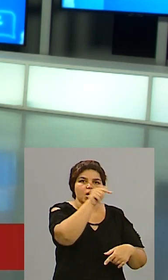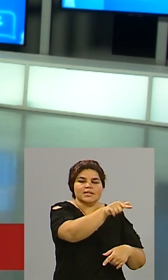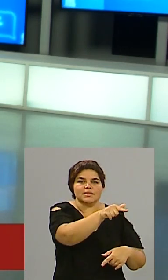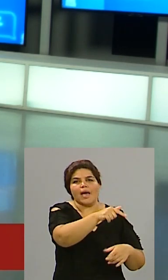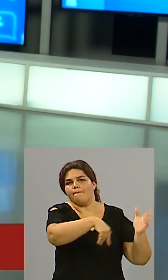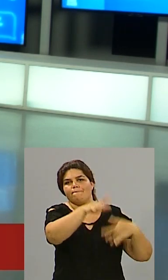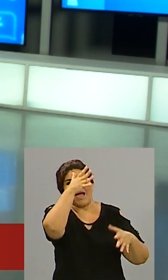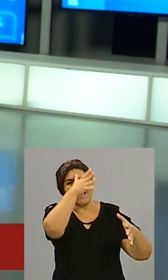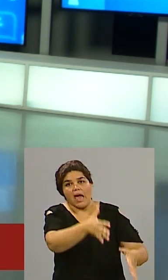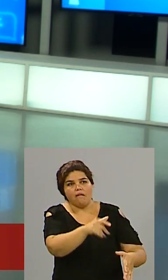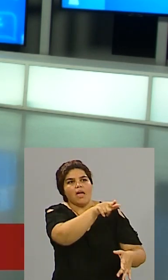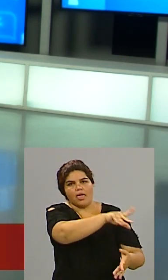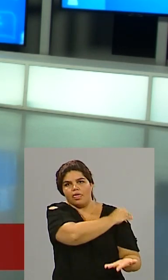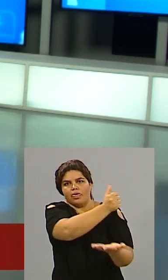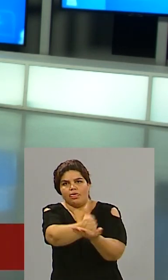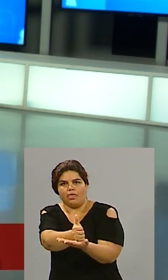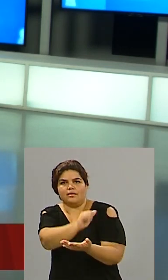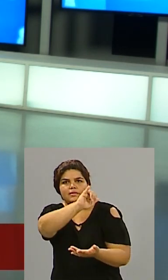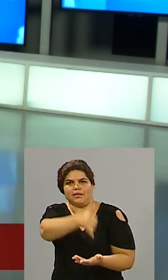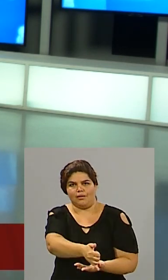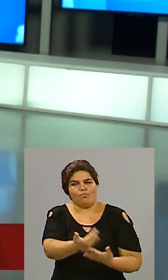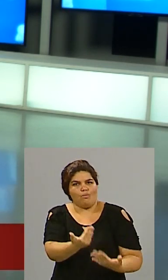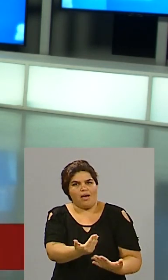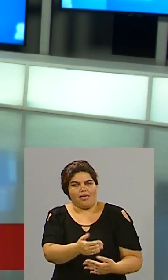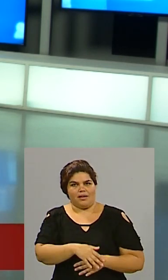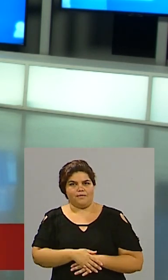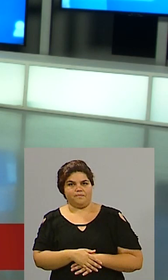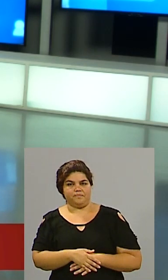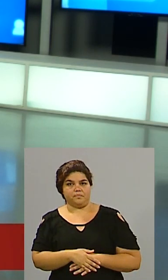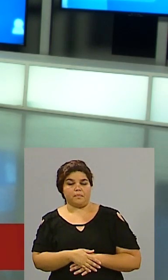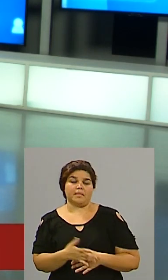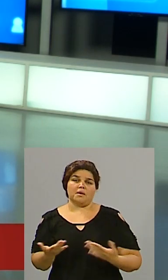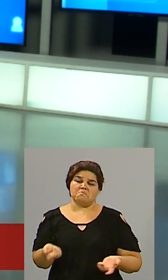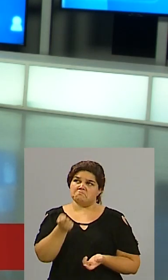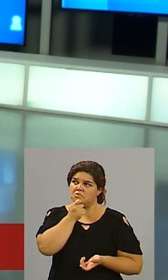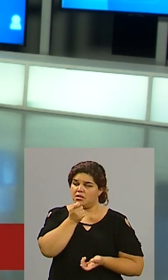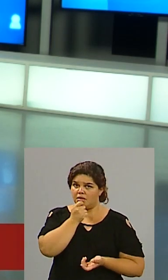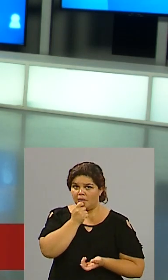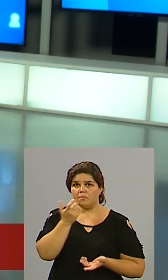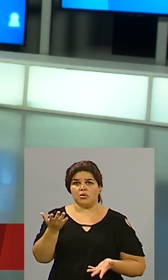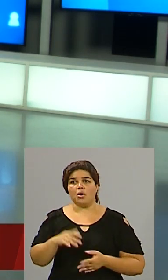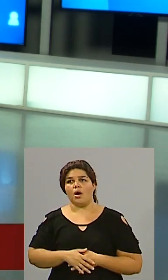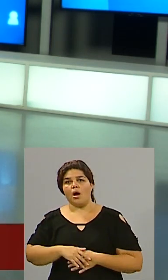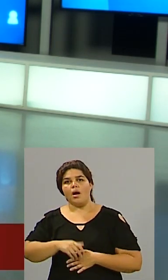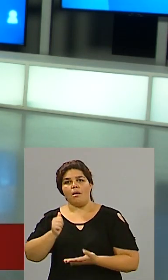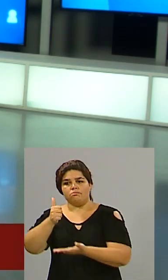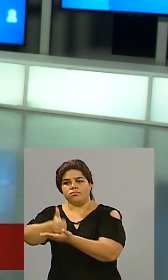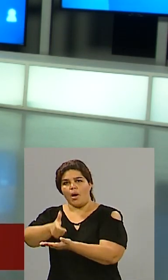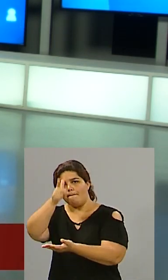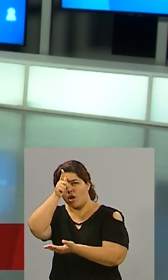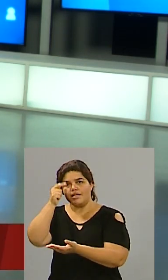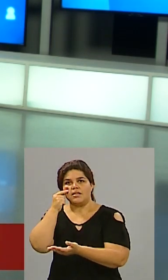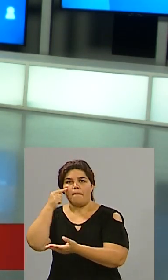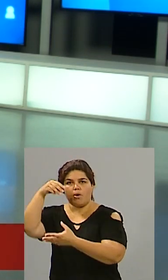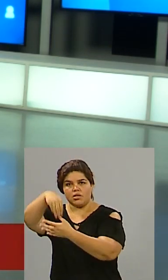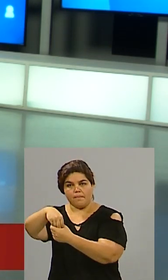de una seguridad ciudadana próxima, ¿no?, o que le pueda decir a un ciudadano, a un vecino, mire, si... ante